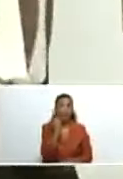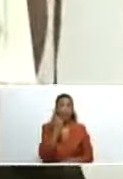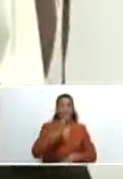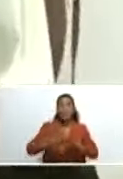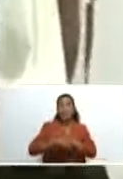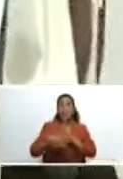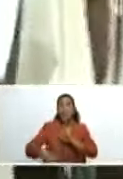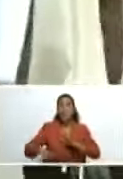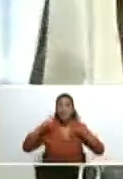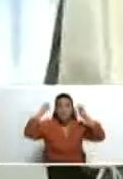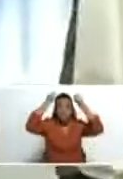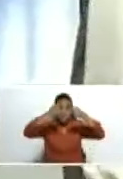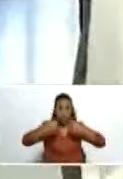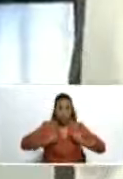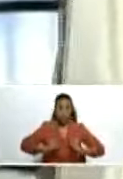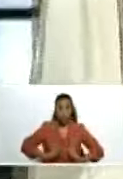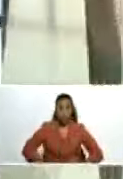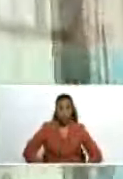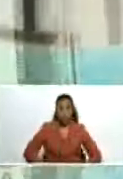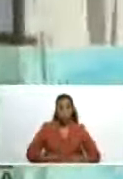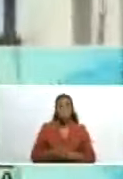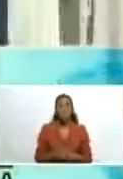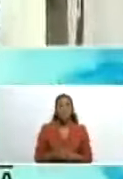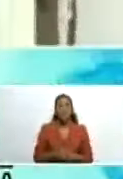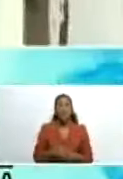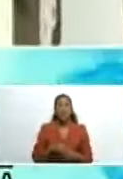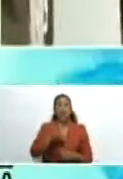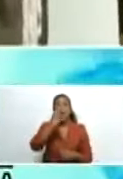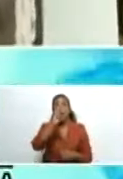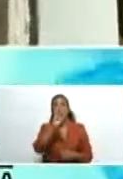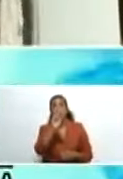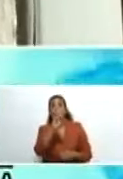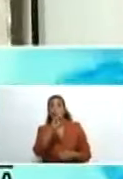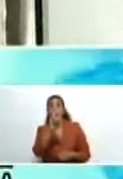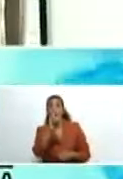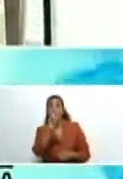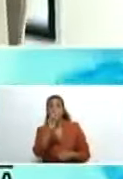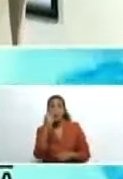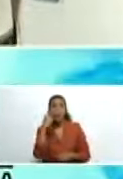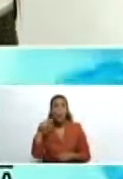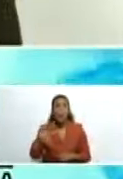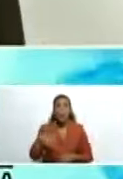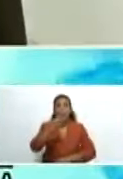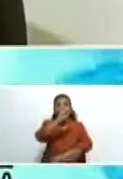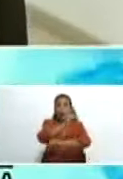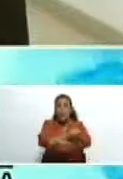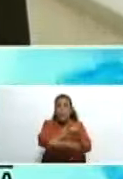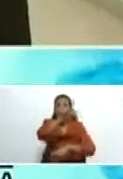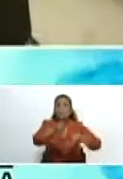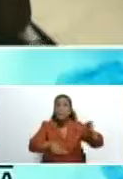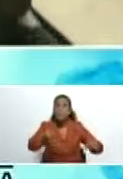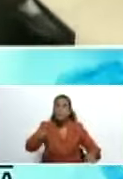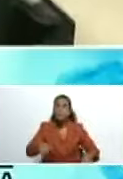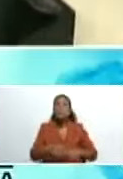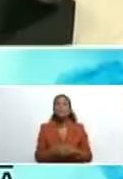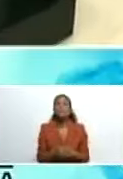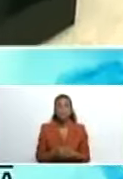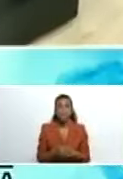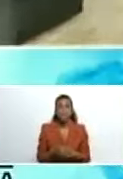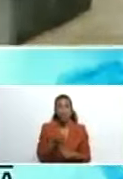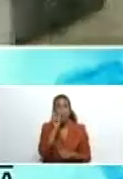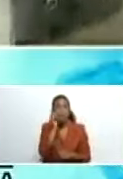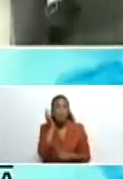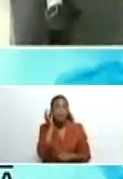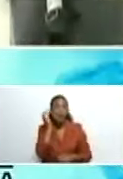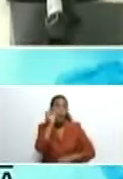usar mantilla negra. Luego vamos a ver a los pardos, una representación de los pardos, de los esclavizados, de todos esos hombres